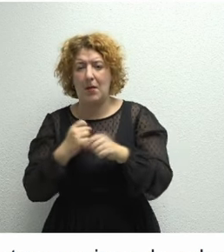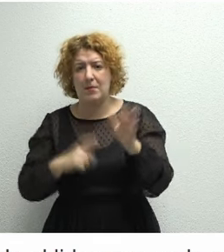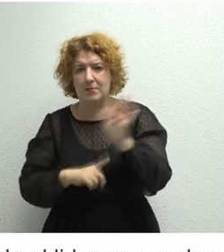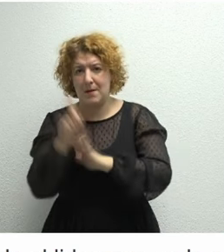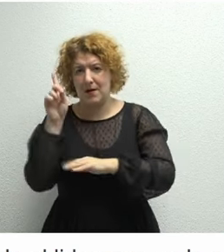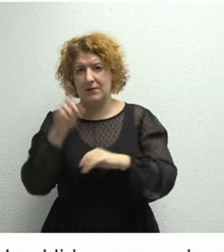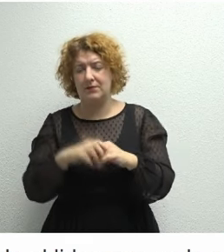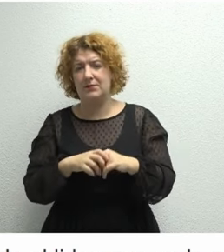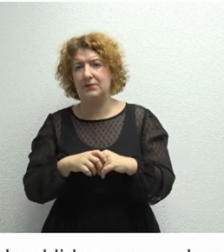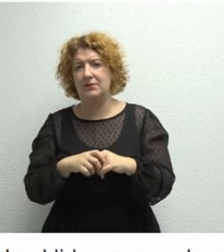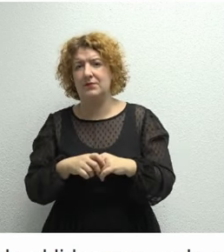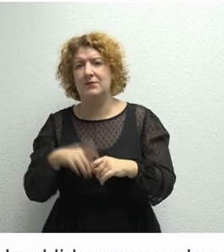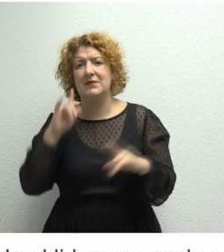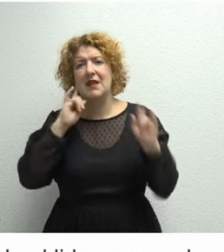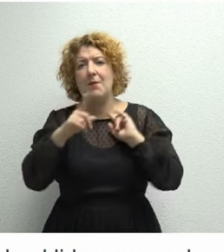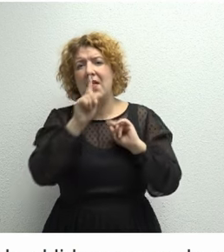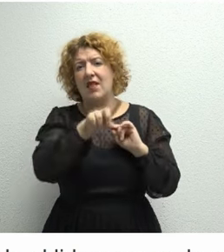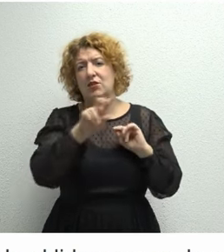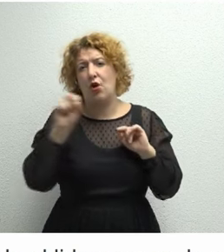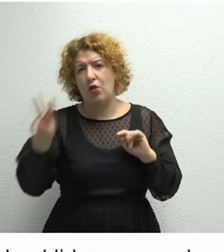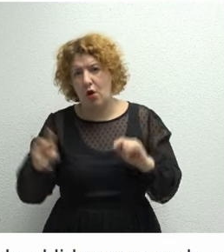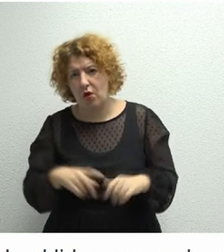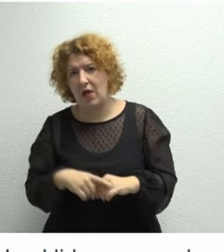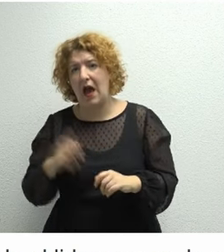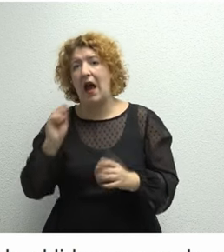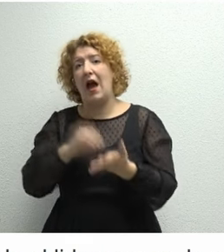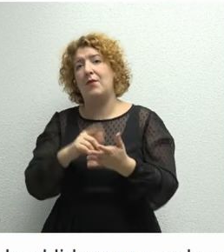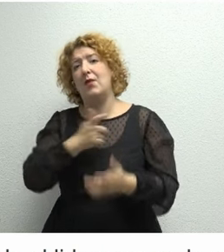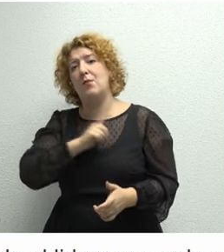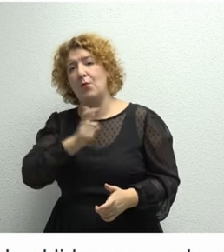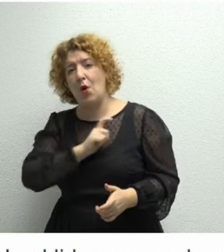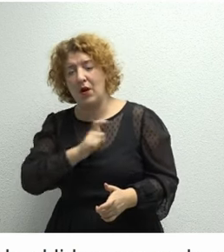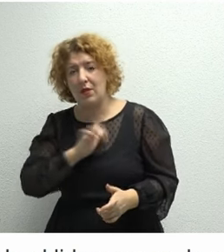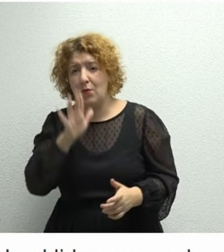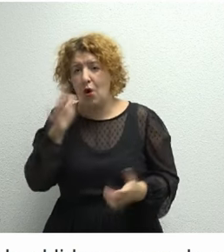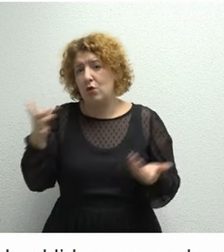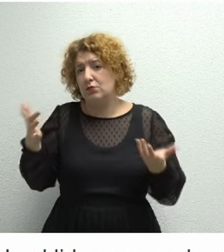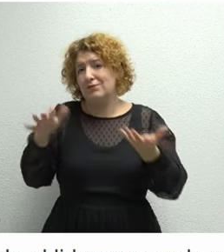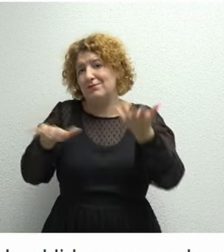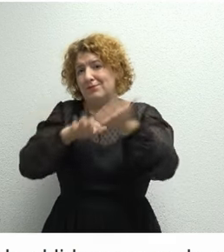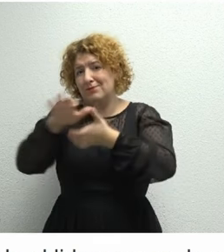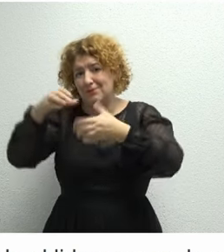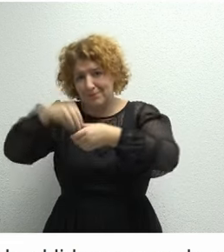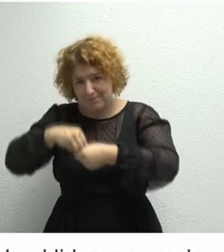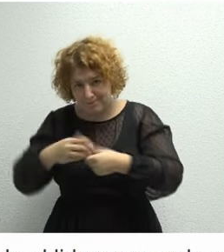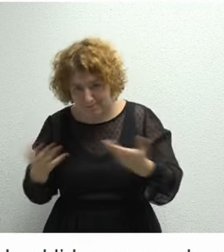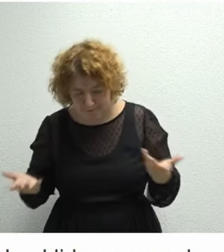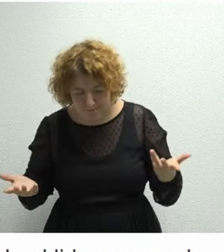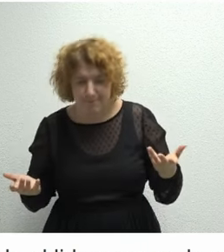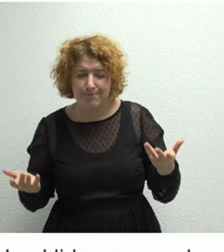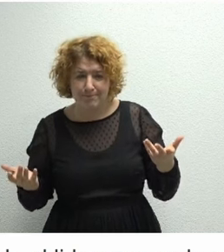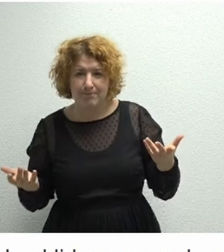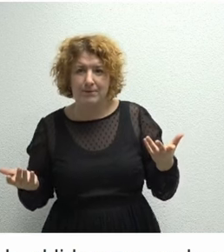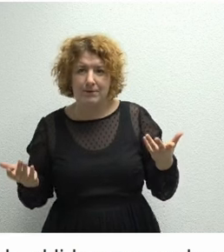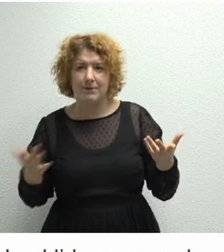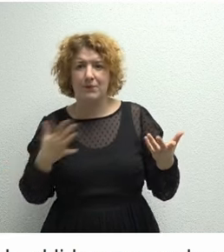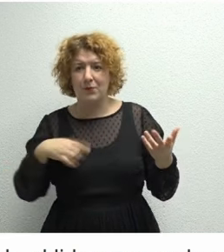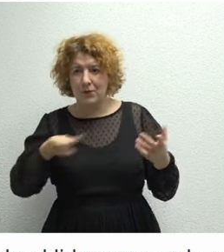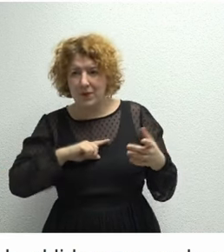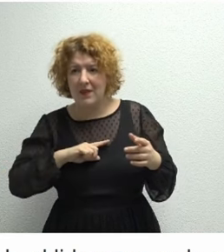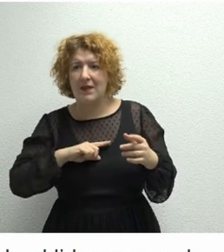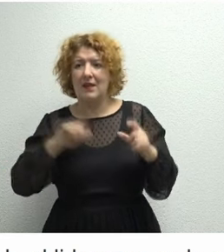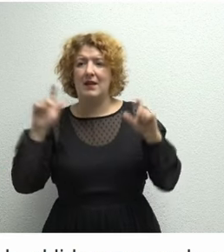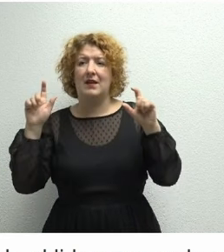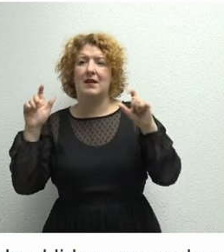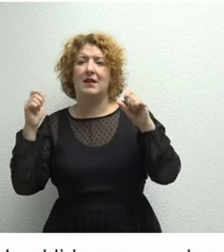muchas llamadas al 112 a veces a la policía también por incidentes que está viendo Y bueno pues ese trabajo también que están haciendo las